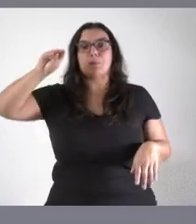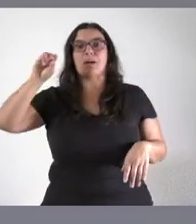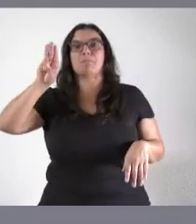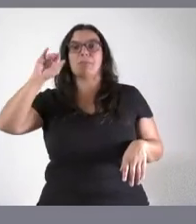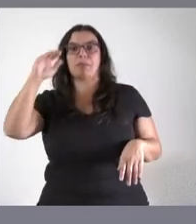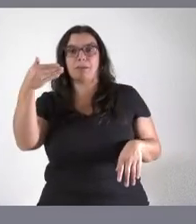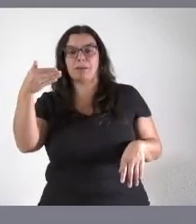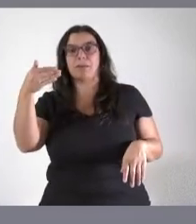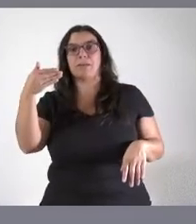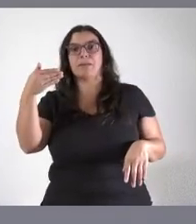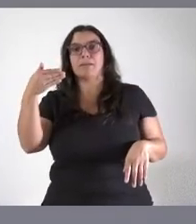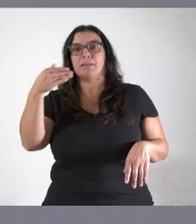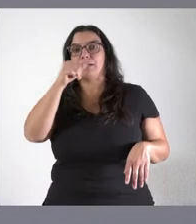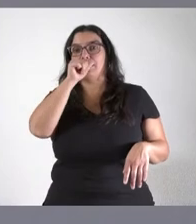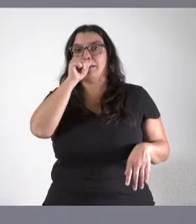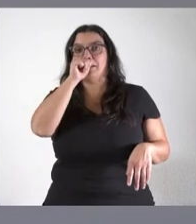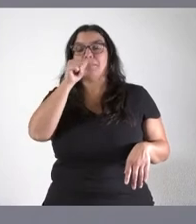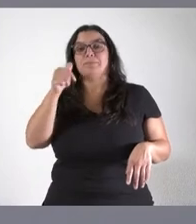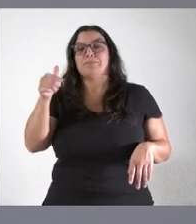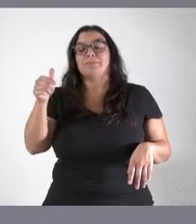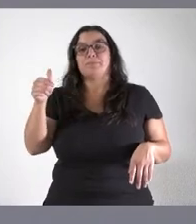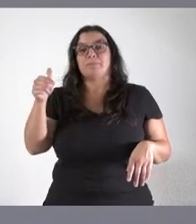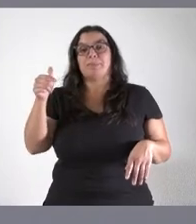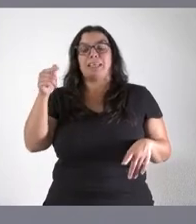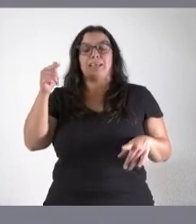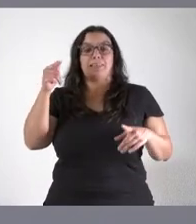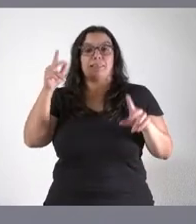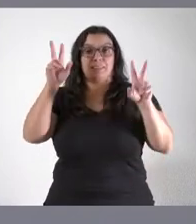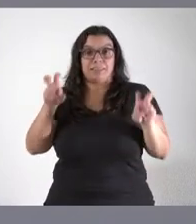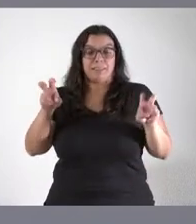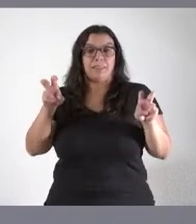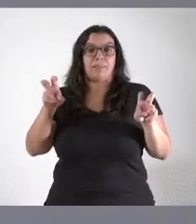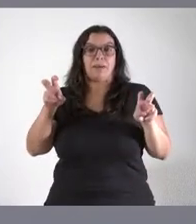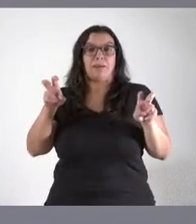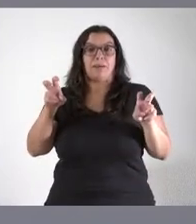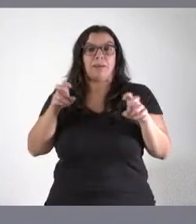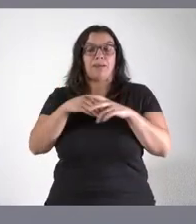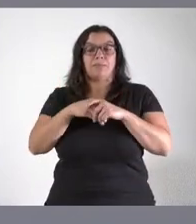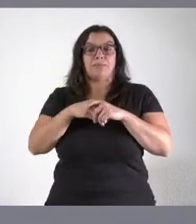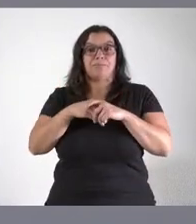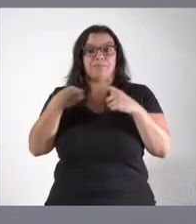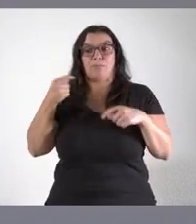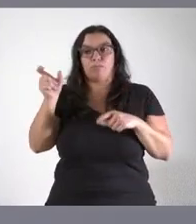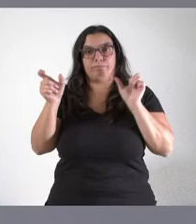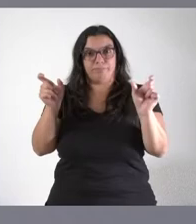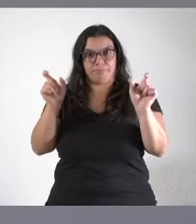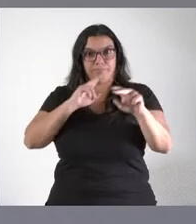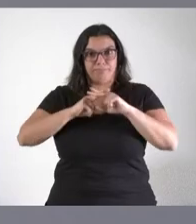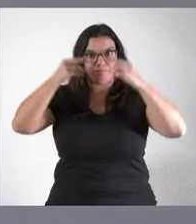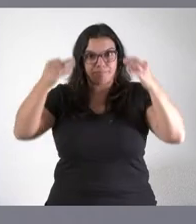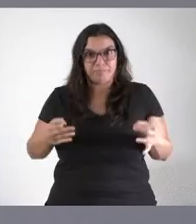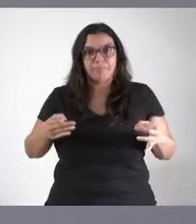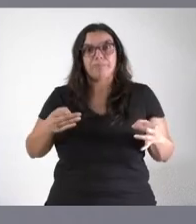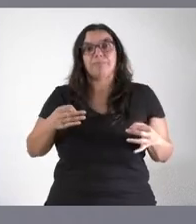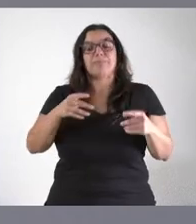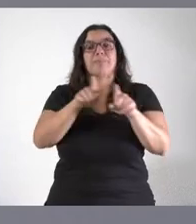términos en términos en términos nominales en términos nominales por tanto incluyendo